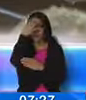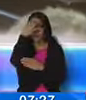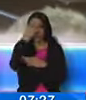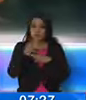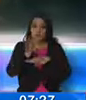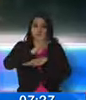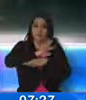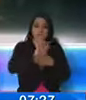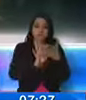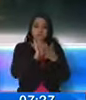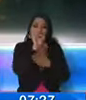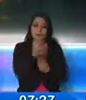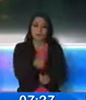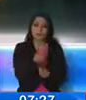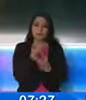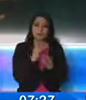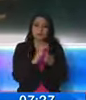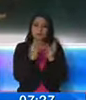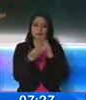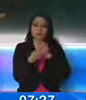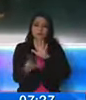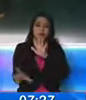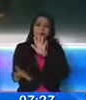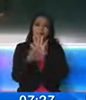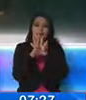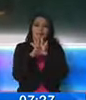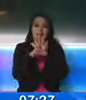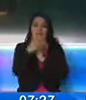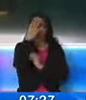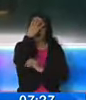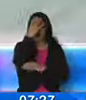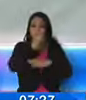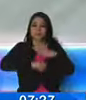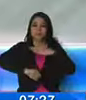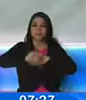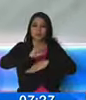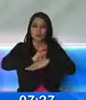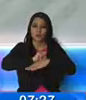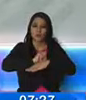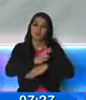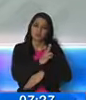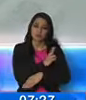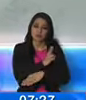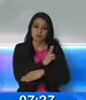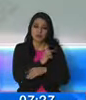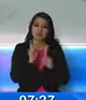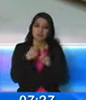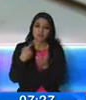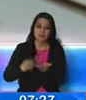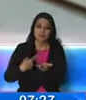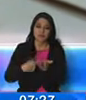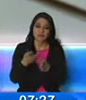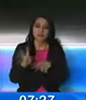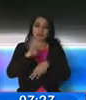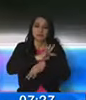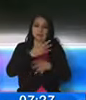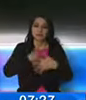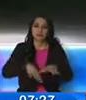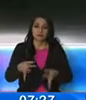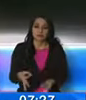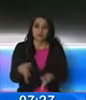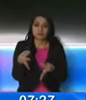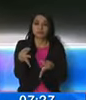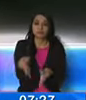Nacional aprobó el informe de las reformas a la Ley Orgánica de Educación Superior para el primer debate en el Pleno del Legislativo, documento